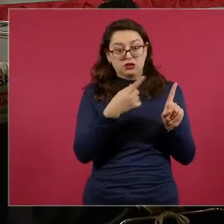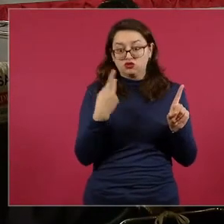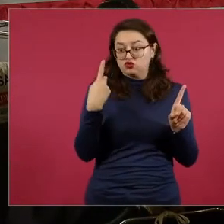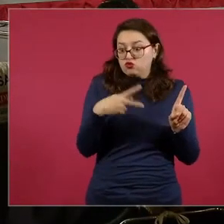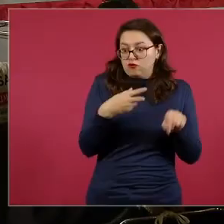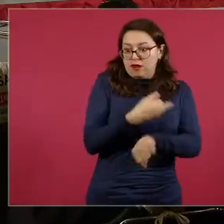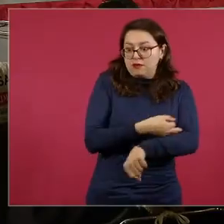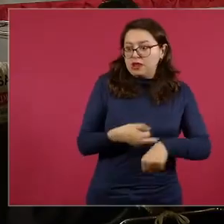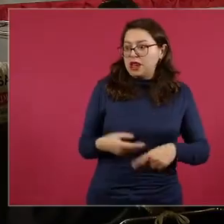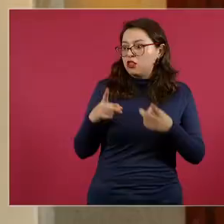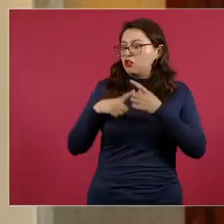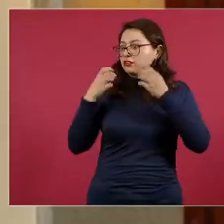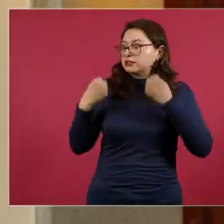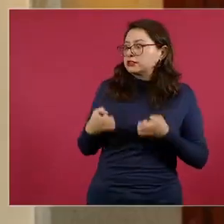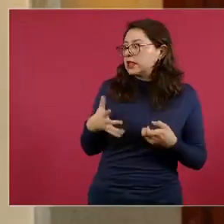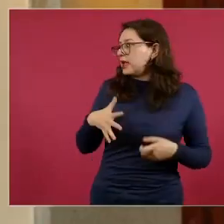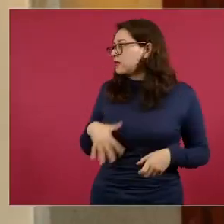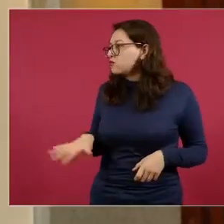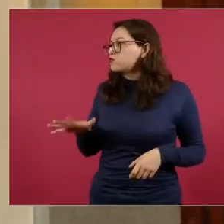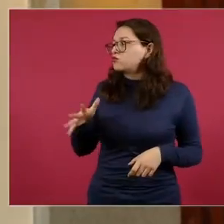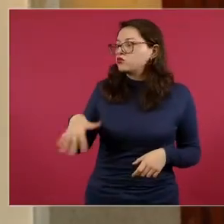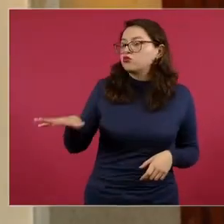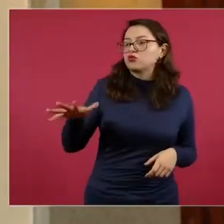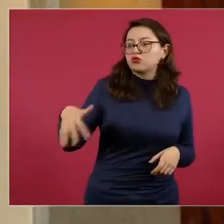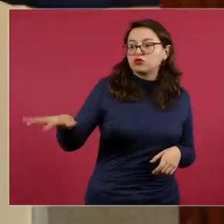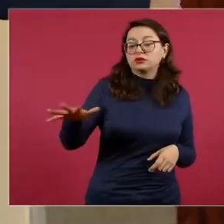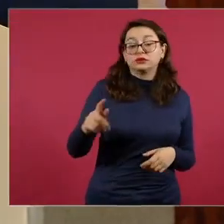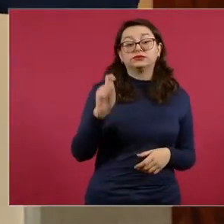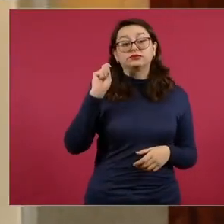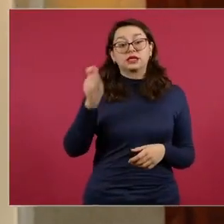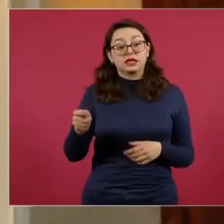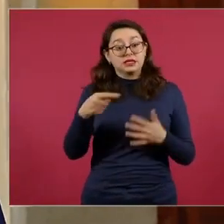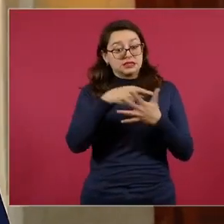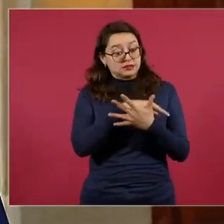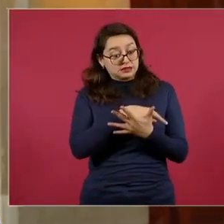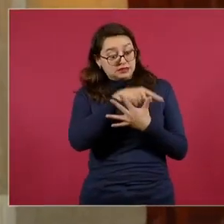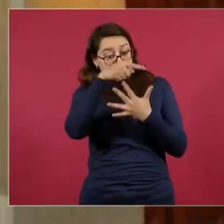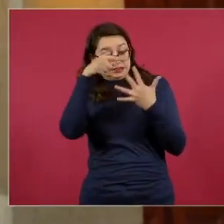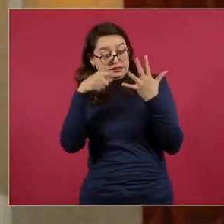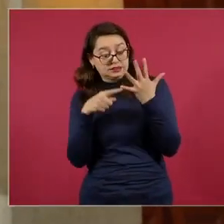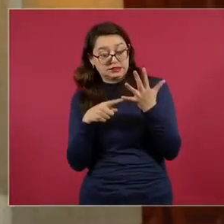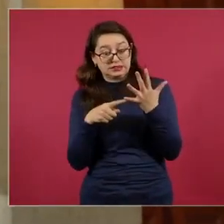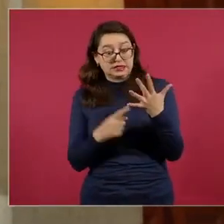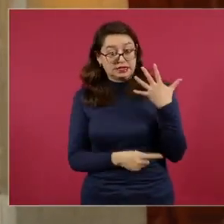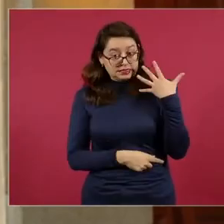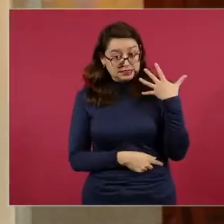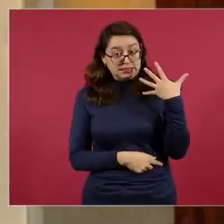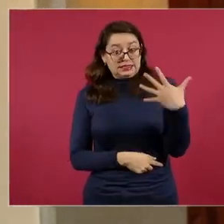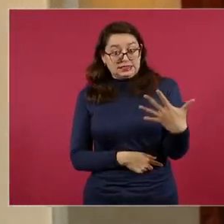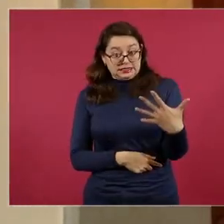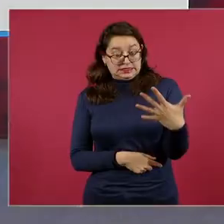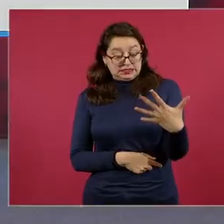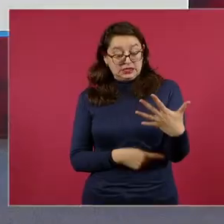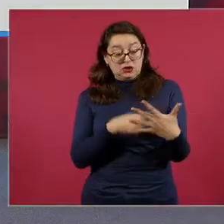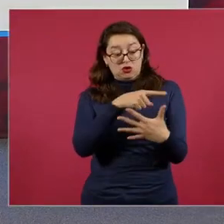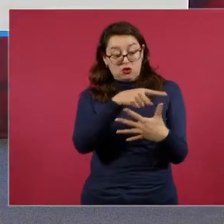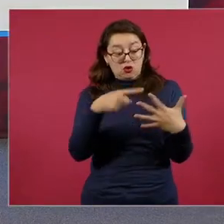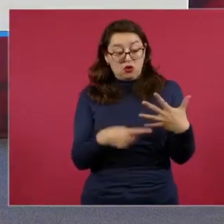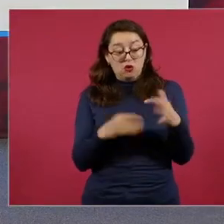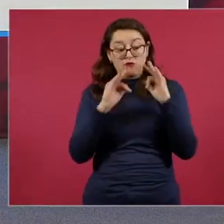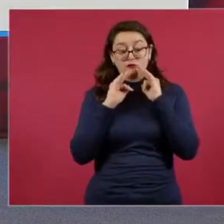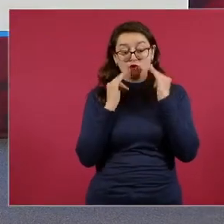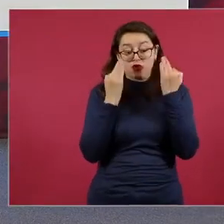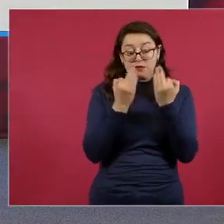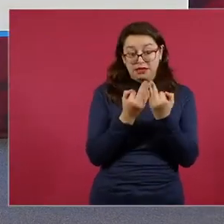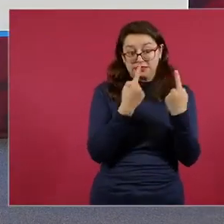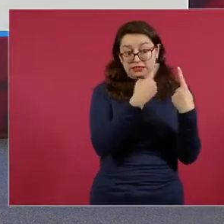decir, las estrategias de búsqueda son complementarias, no son alternativas. El hecho de que se realice una no significa que se dejan